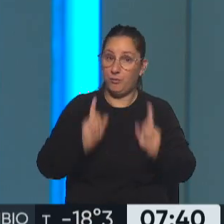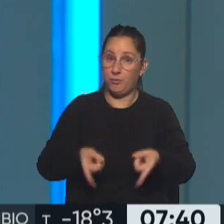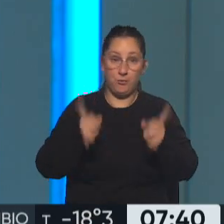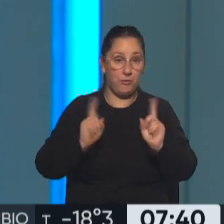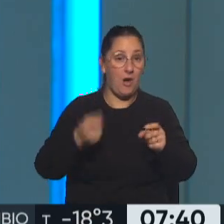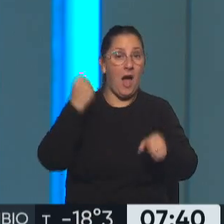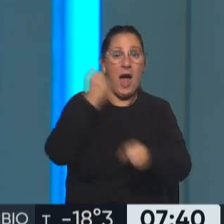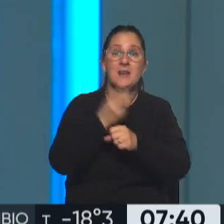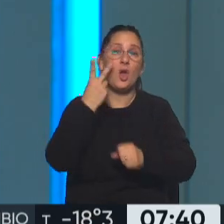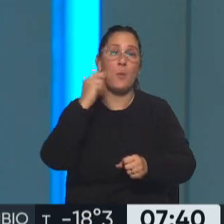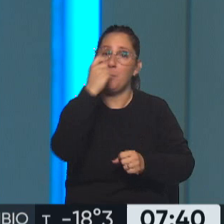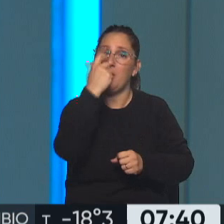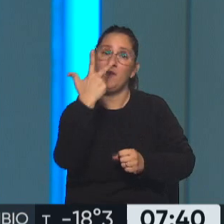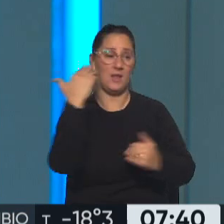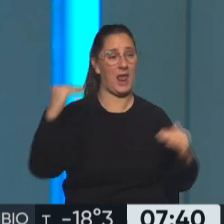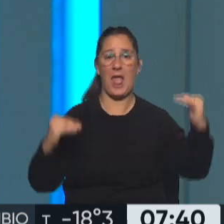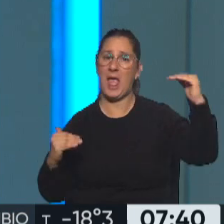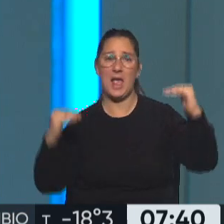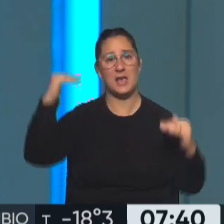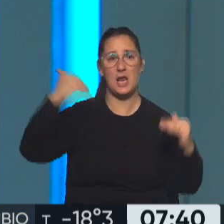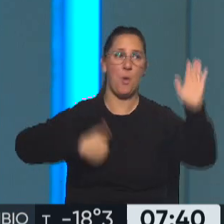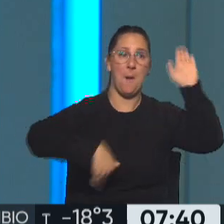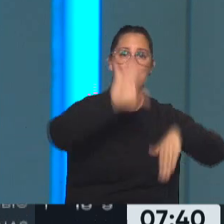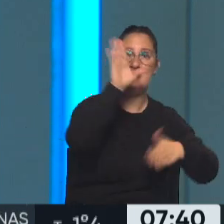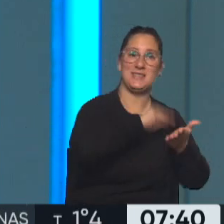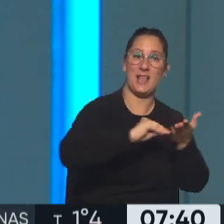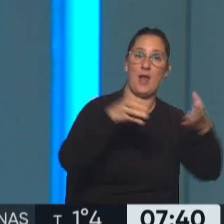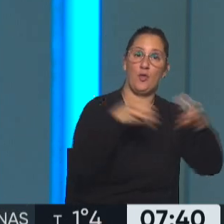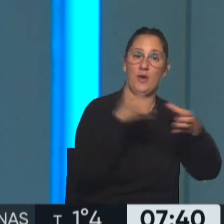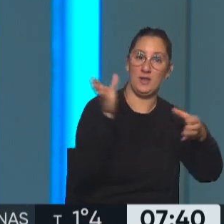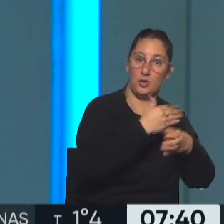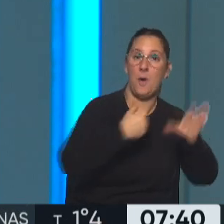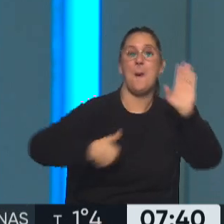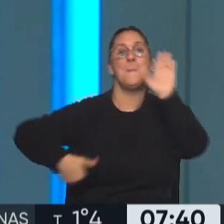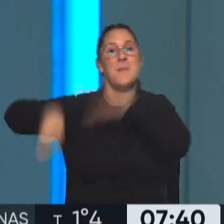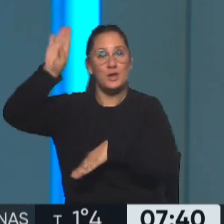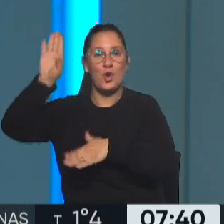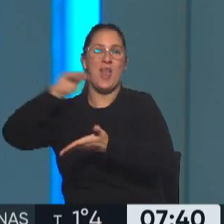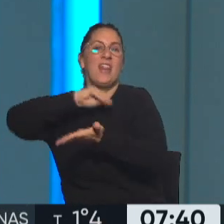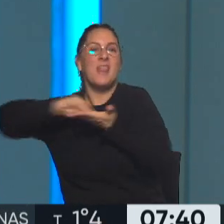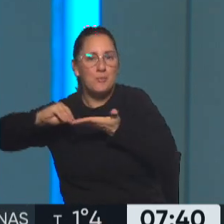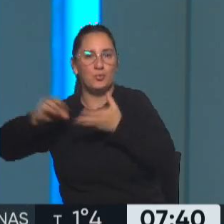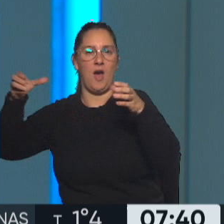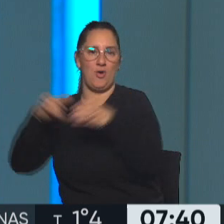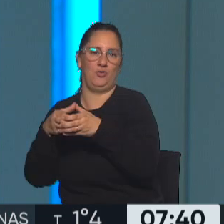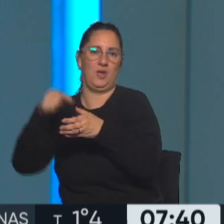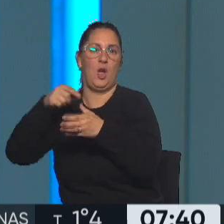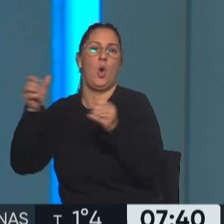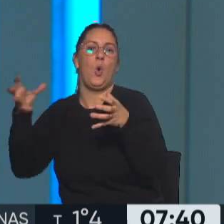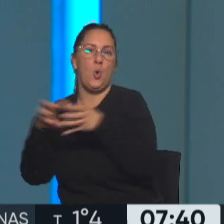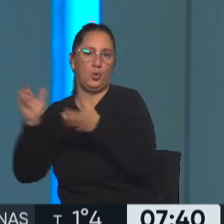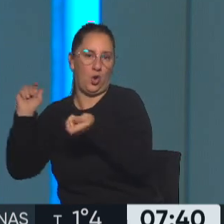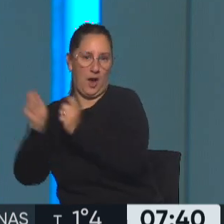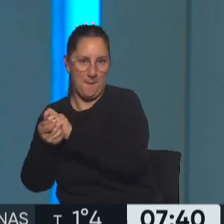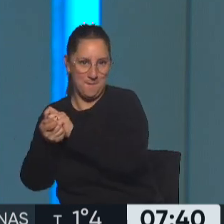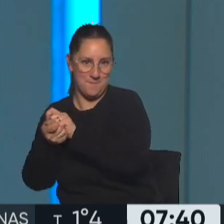hasta 2023. Son los equilibrios que hay con mayoría en el Senado del Frente de Todos y mayoría en diputados por parte de Juntos por el